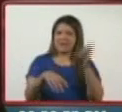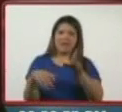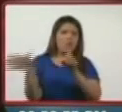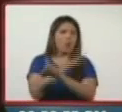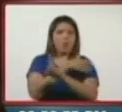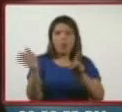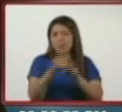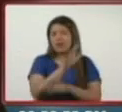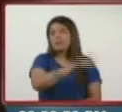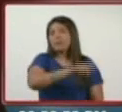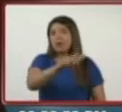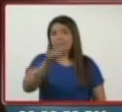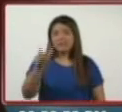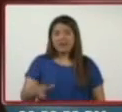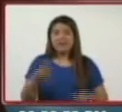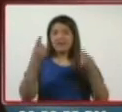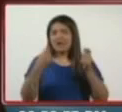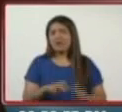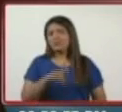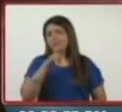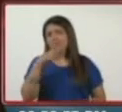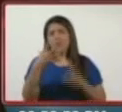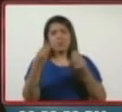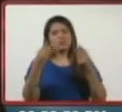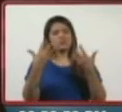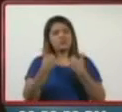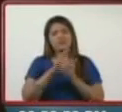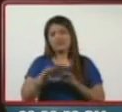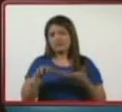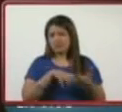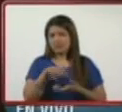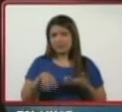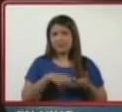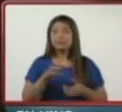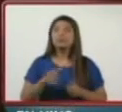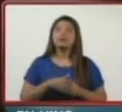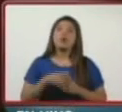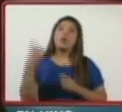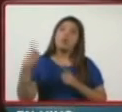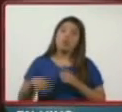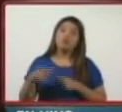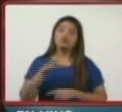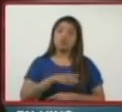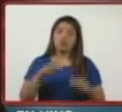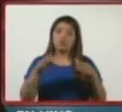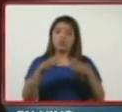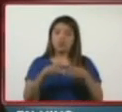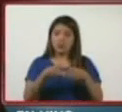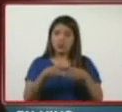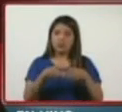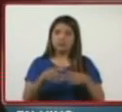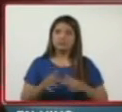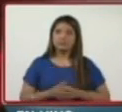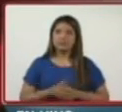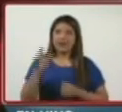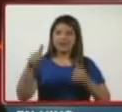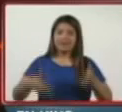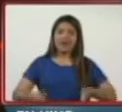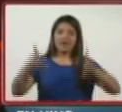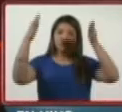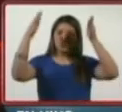estas personas que se tornaron absolutamente violentos. De allí, pues, un grupo, acá en la Torre La